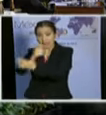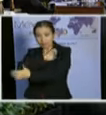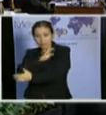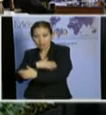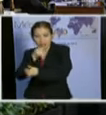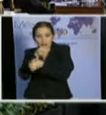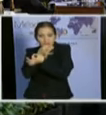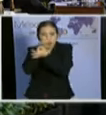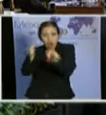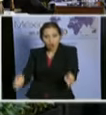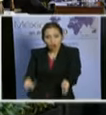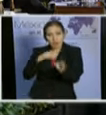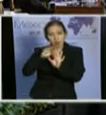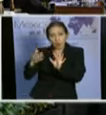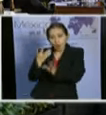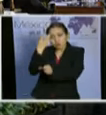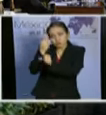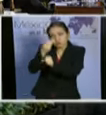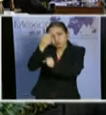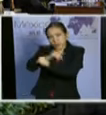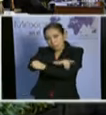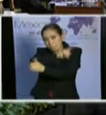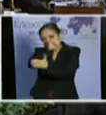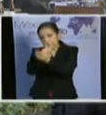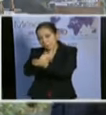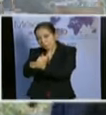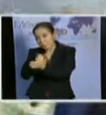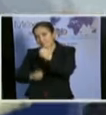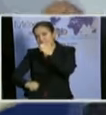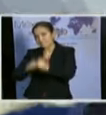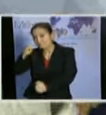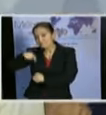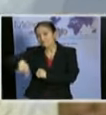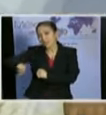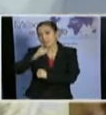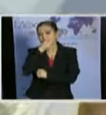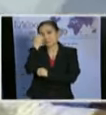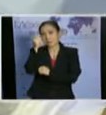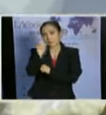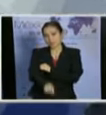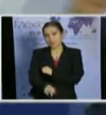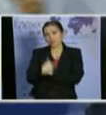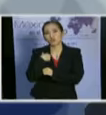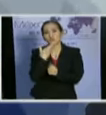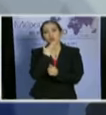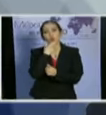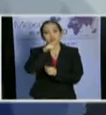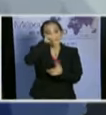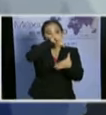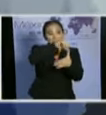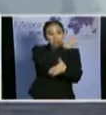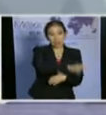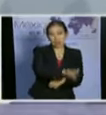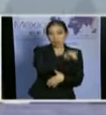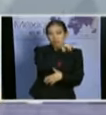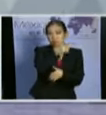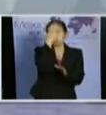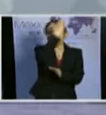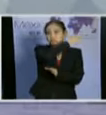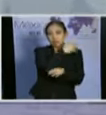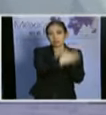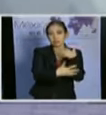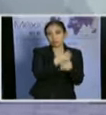ahora con el ajuste estructural, donde decían, esto que nos están haciendo hoy se aplicó en América Latina, ¿no?, hace